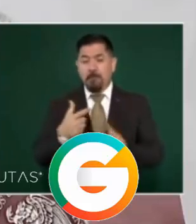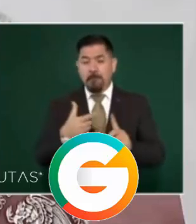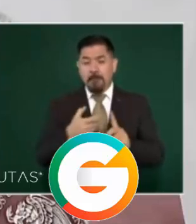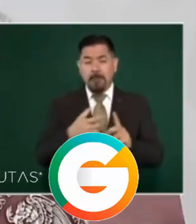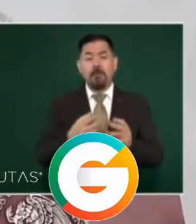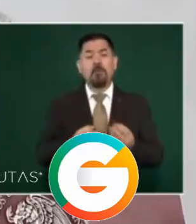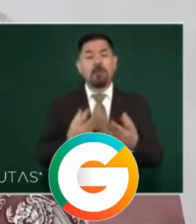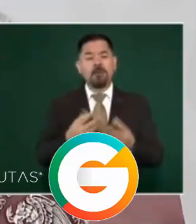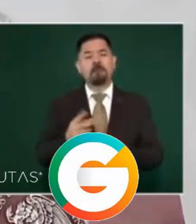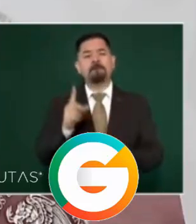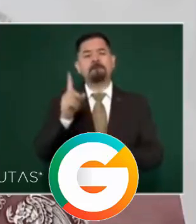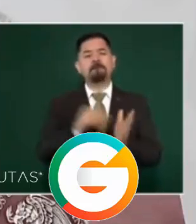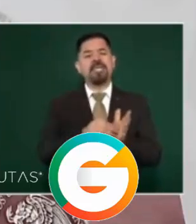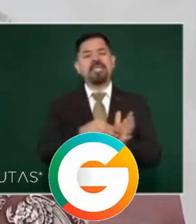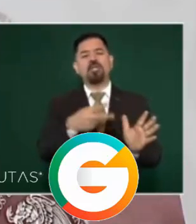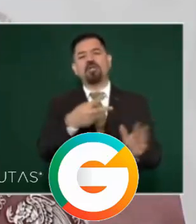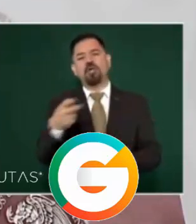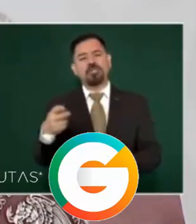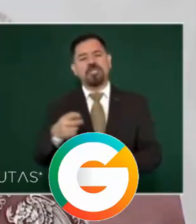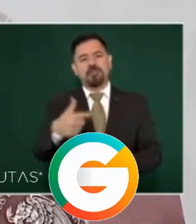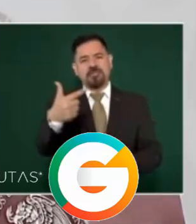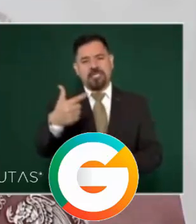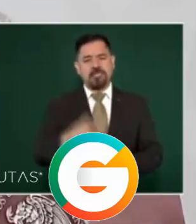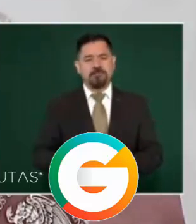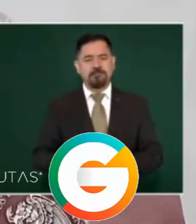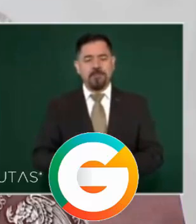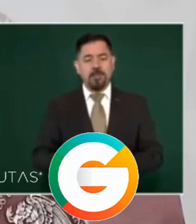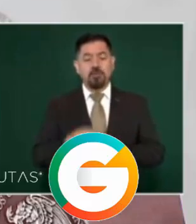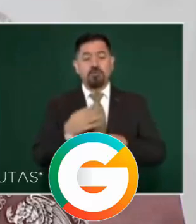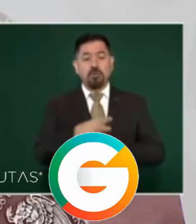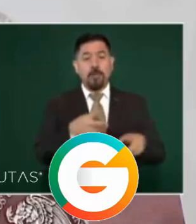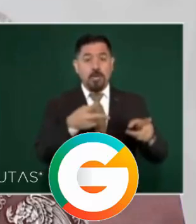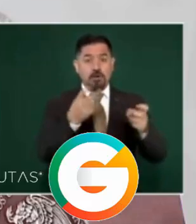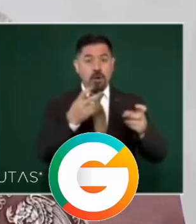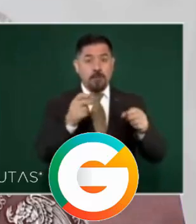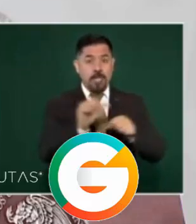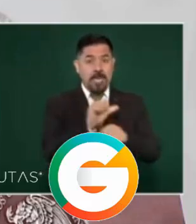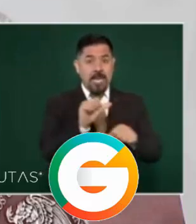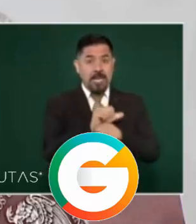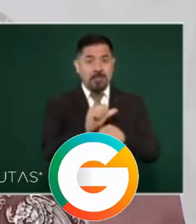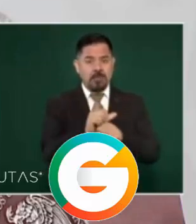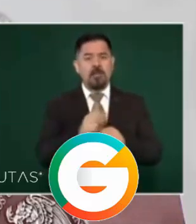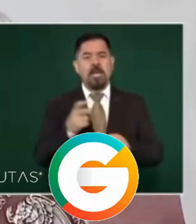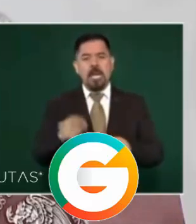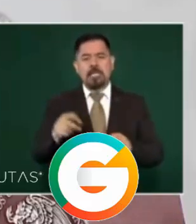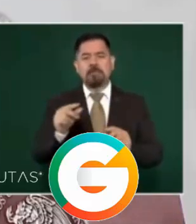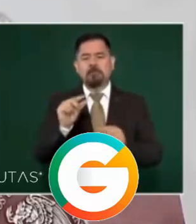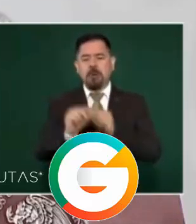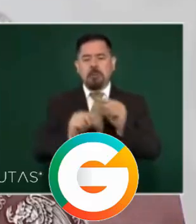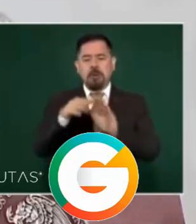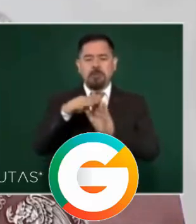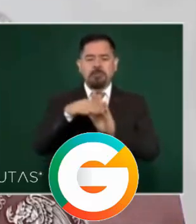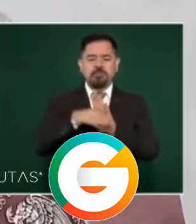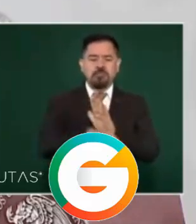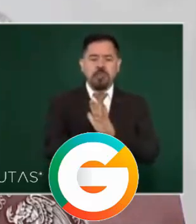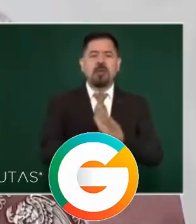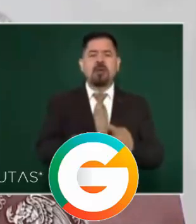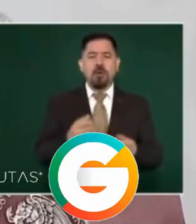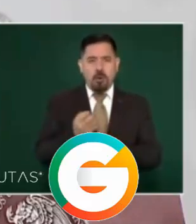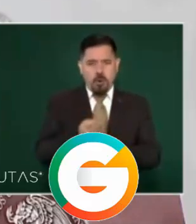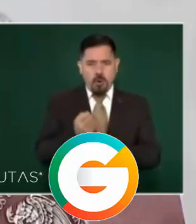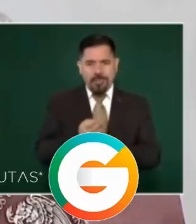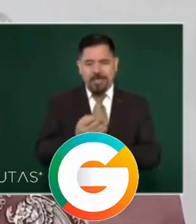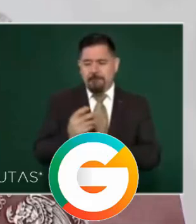1.207. En cuanto a robo de vehículos, una tendencia a la baja con 146